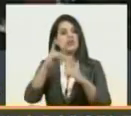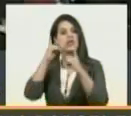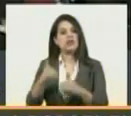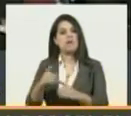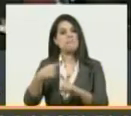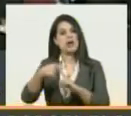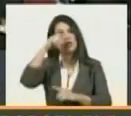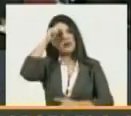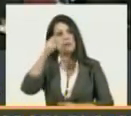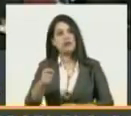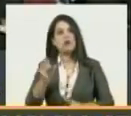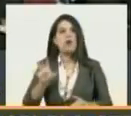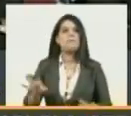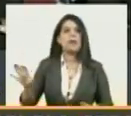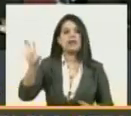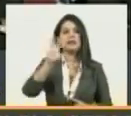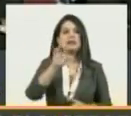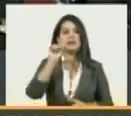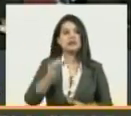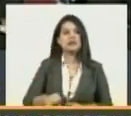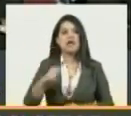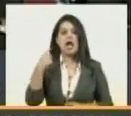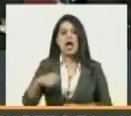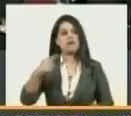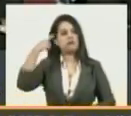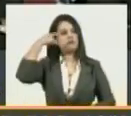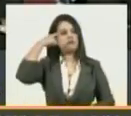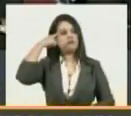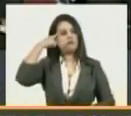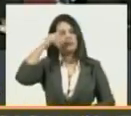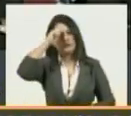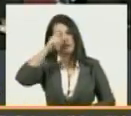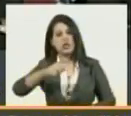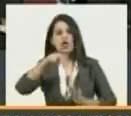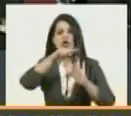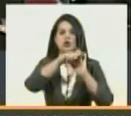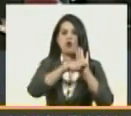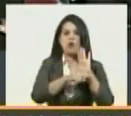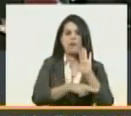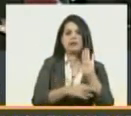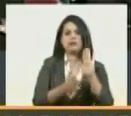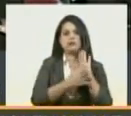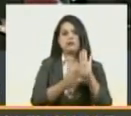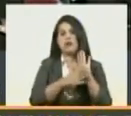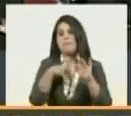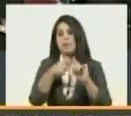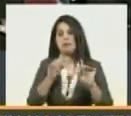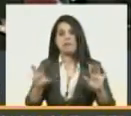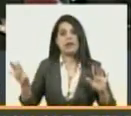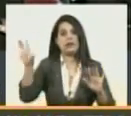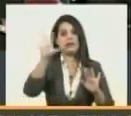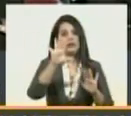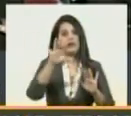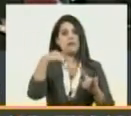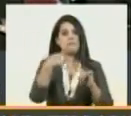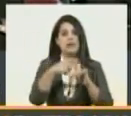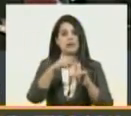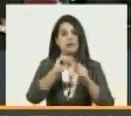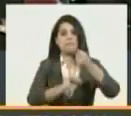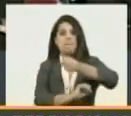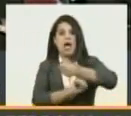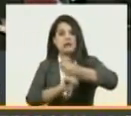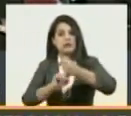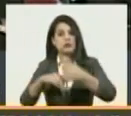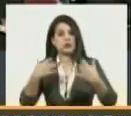los países que tienen consideración moral sobre las normas multilaterales, sobre los principios